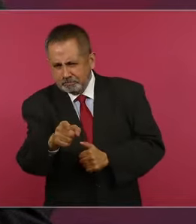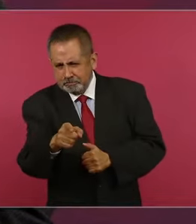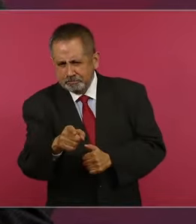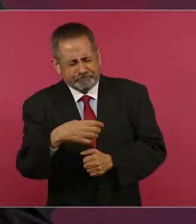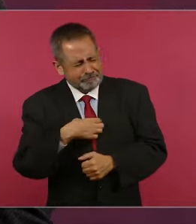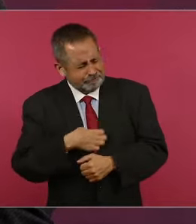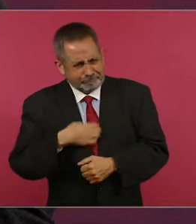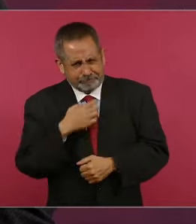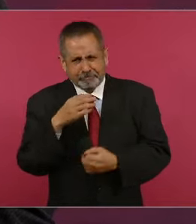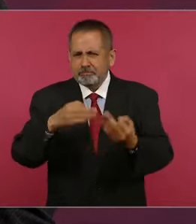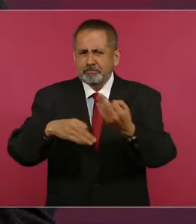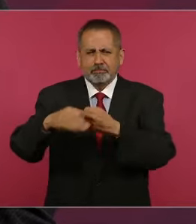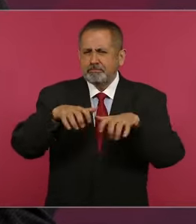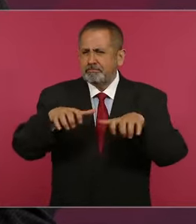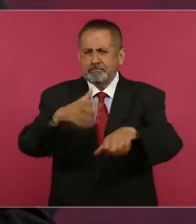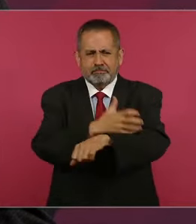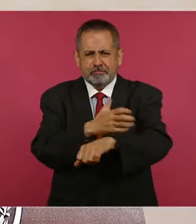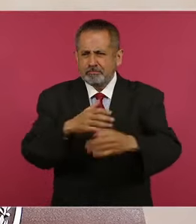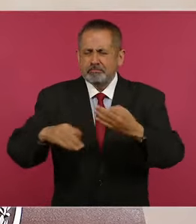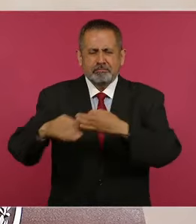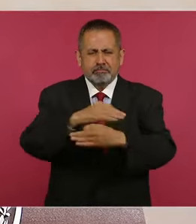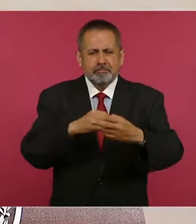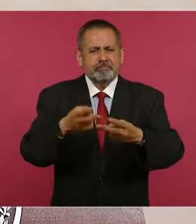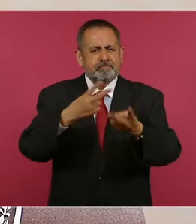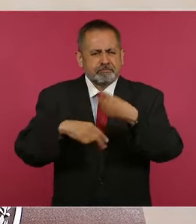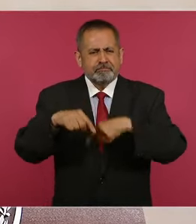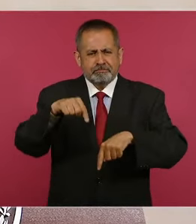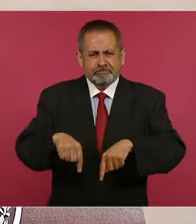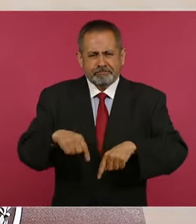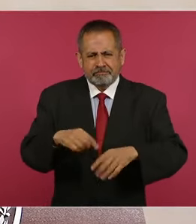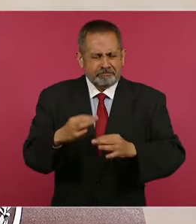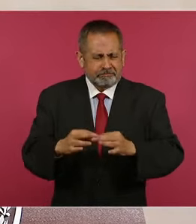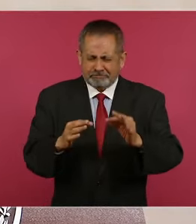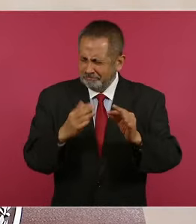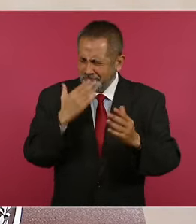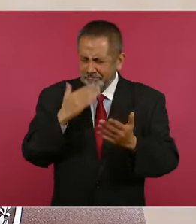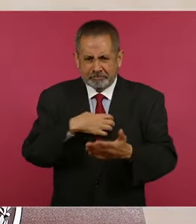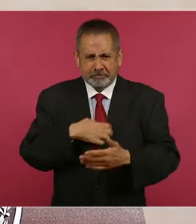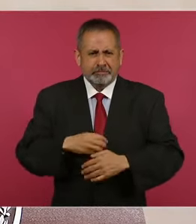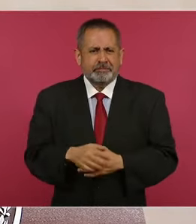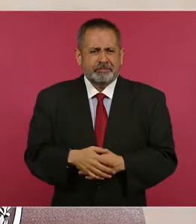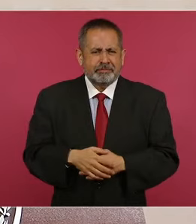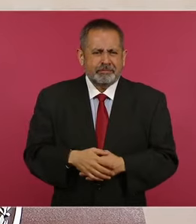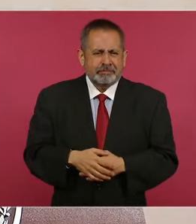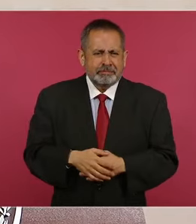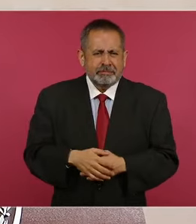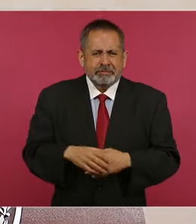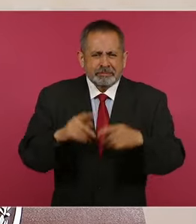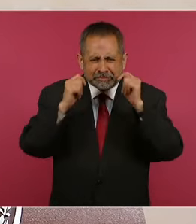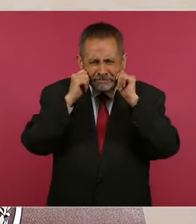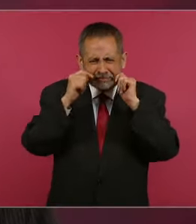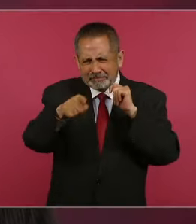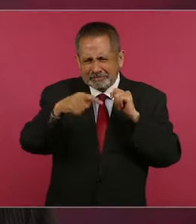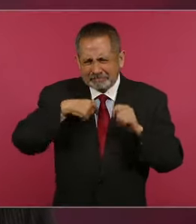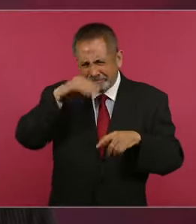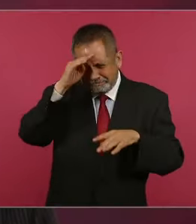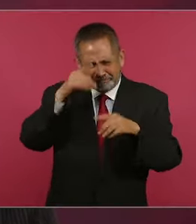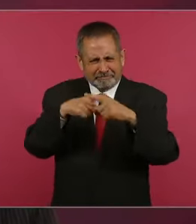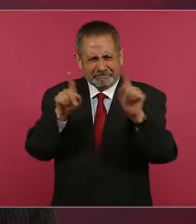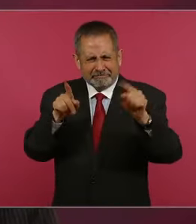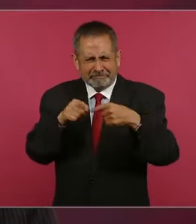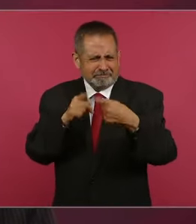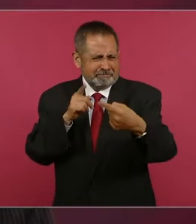con todas las compañeras y los compañeros que vienen aquí. Y independientemente de las diferencias que podemos